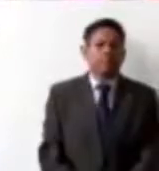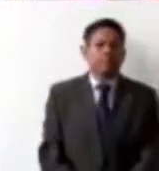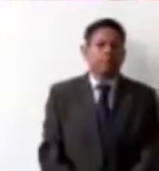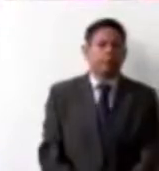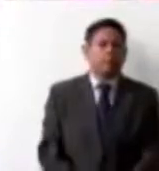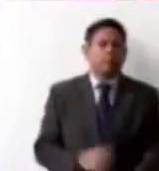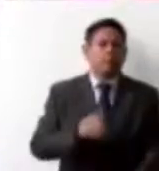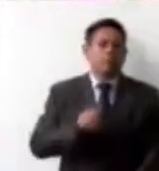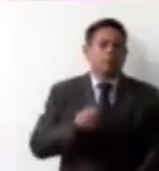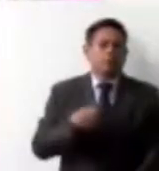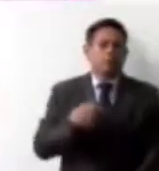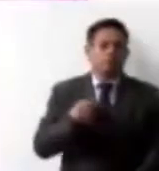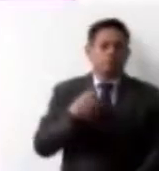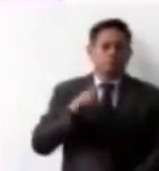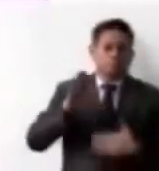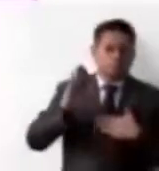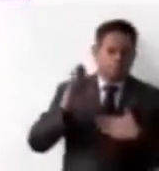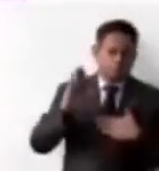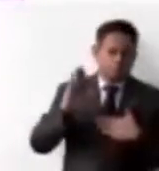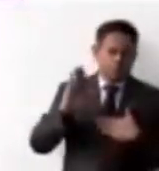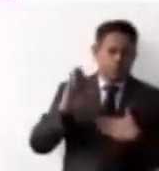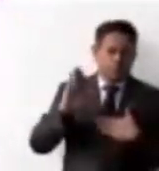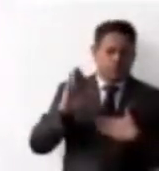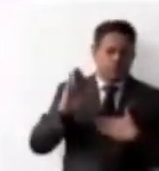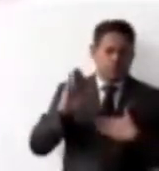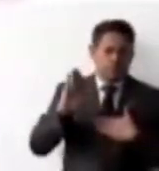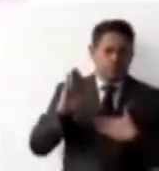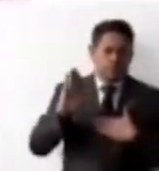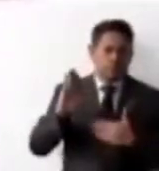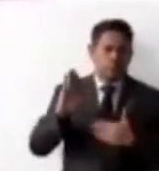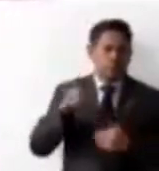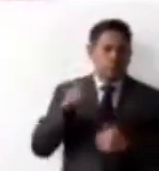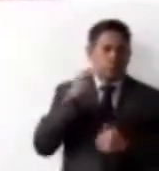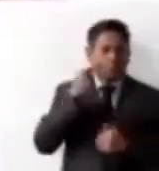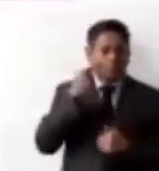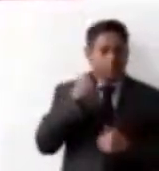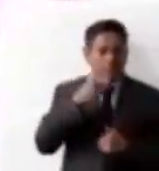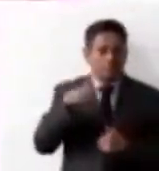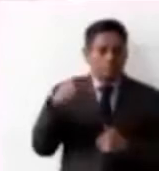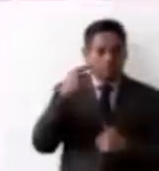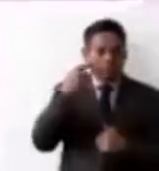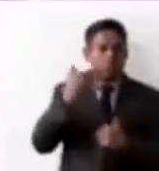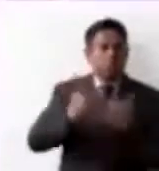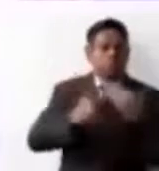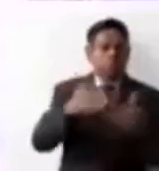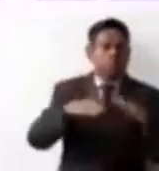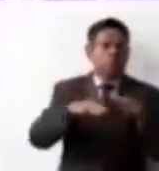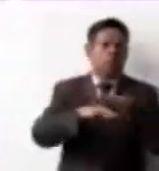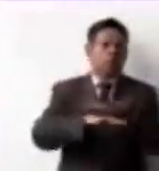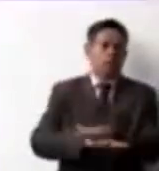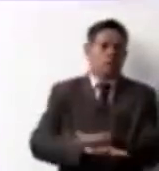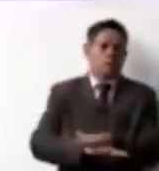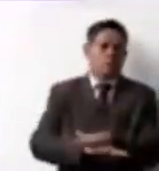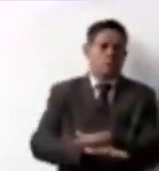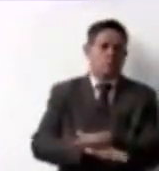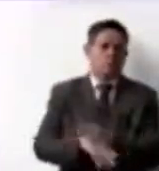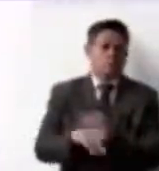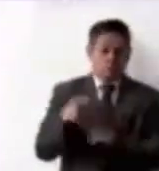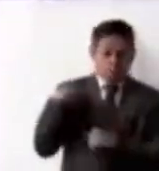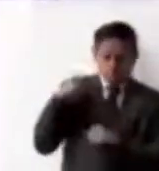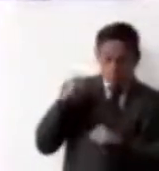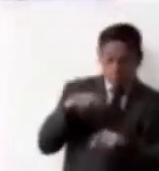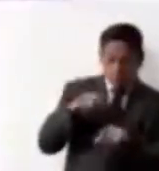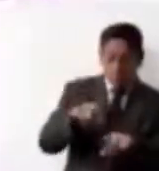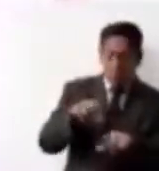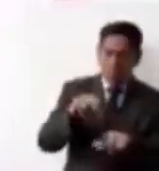perdón a todas las víctimas de la violencia. Entre gritos, pancartas y uno que otro